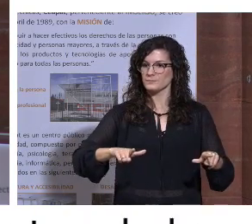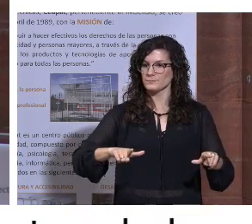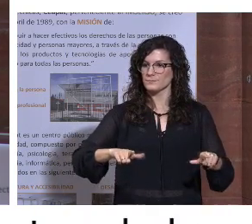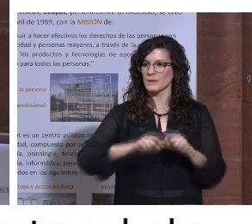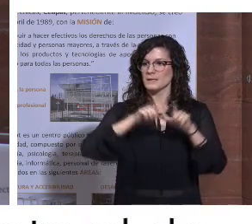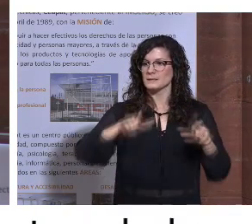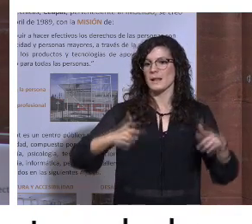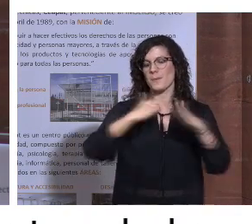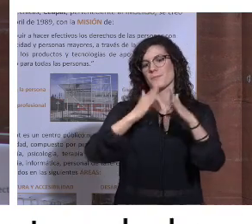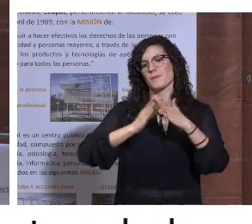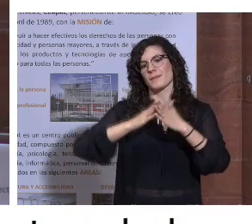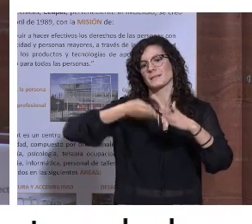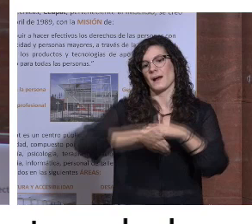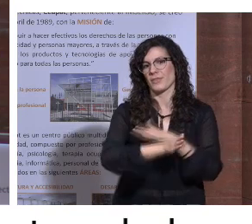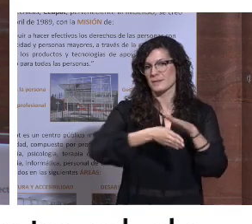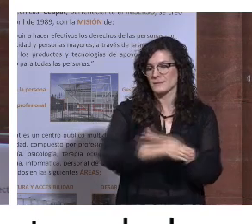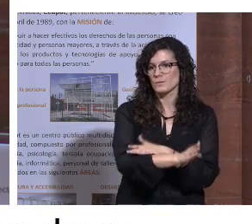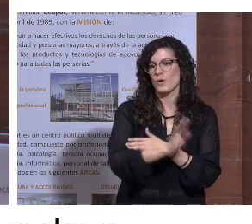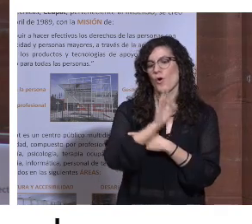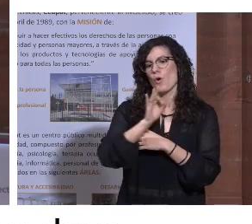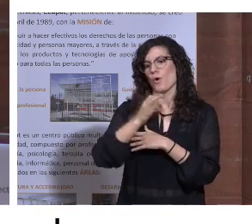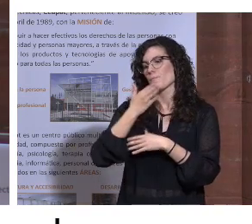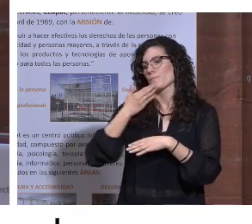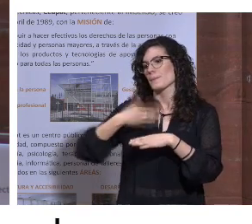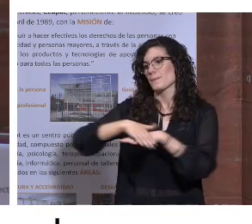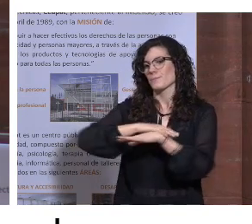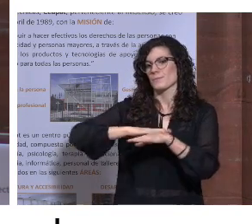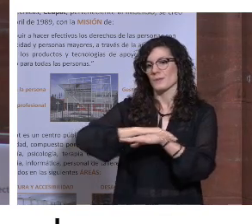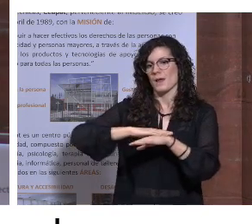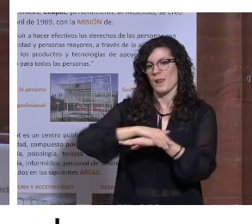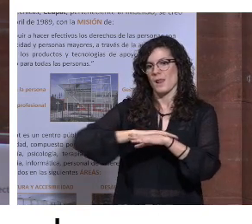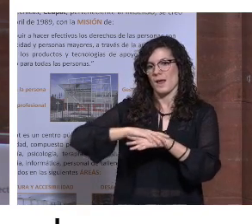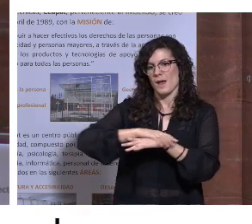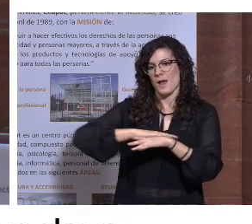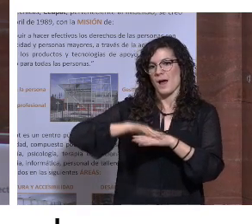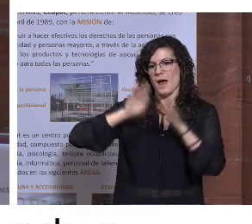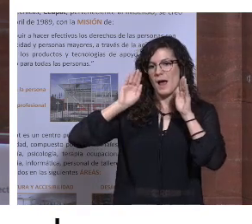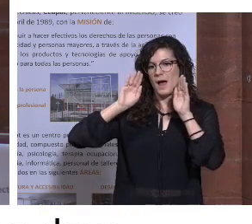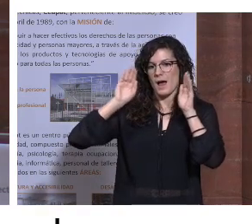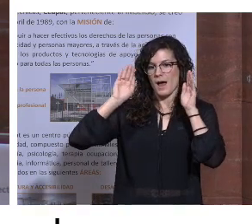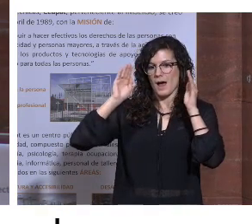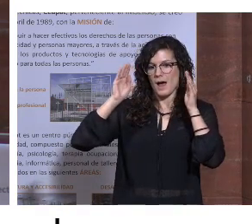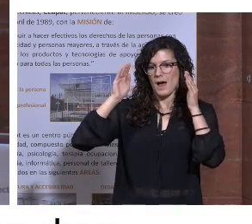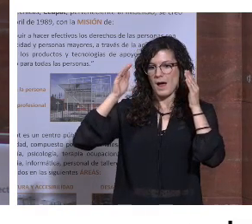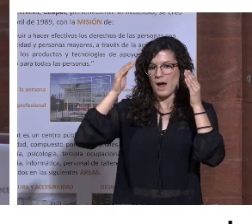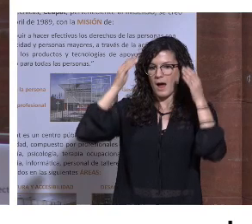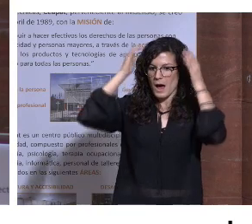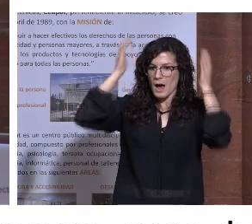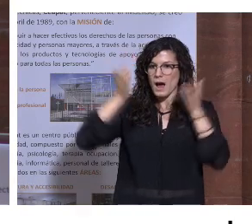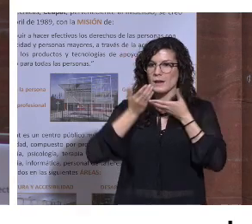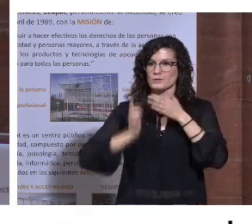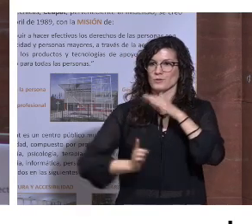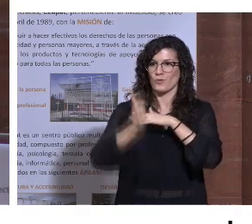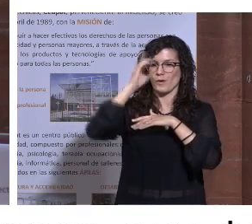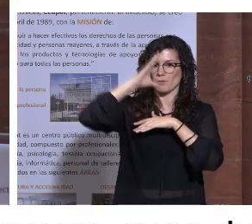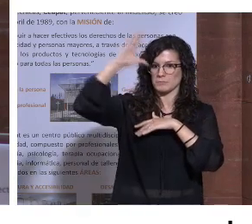de viviendas habitables. Tráete al astronauta para que te pase un poco de los recursos